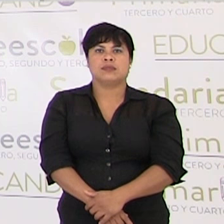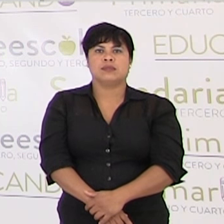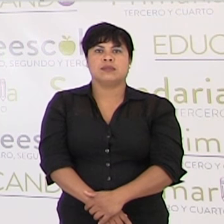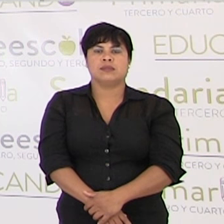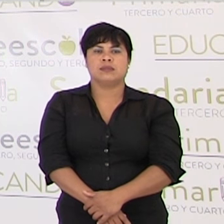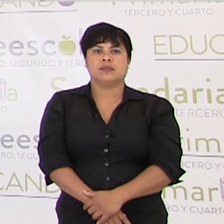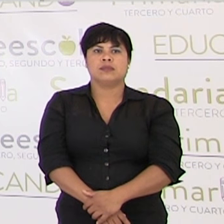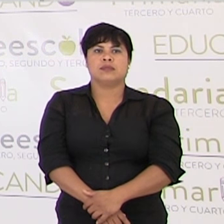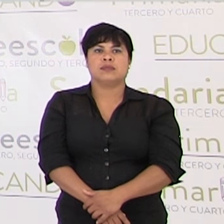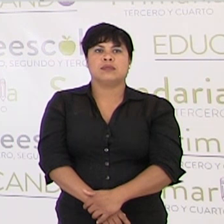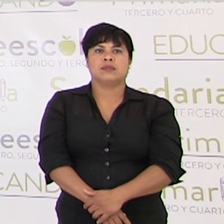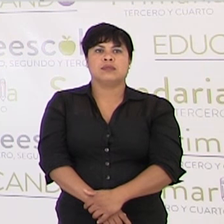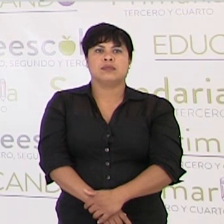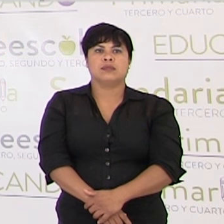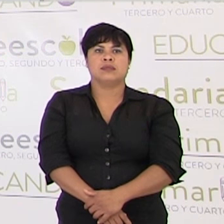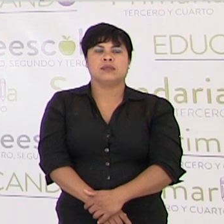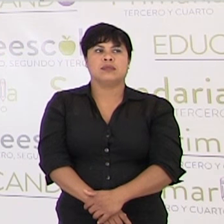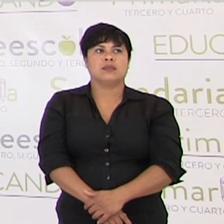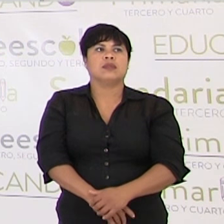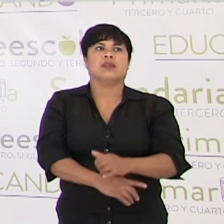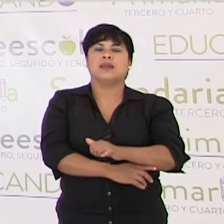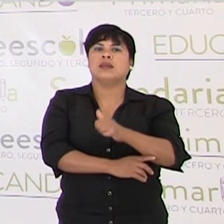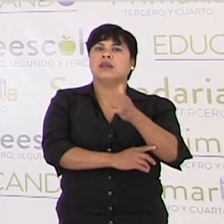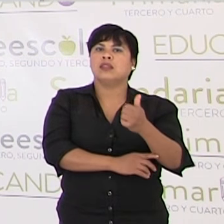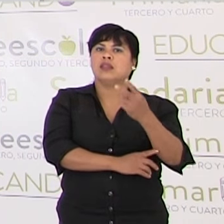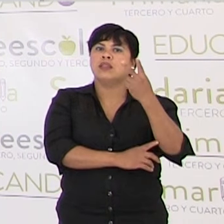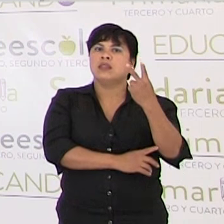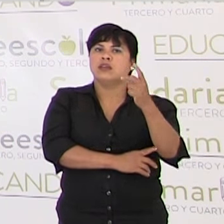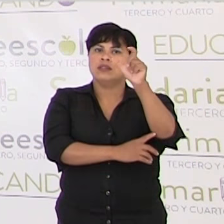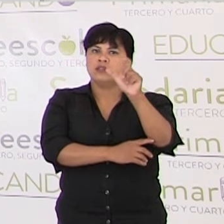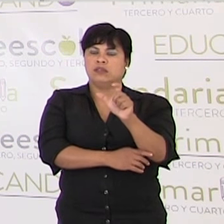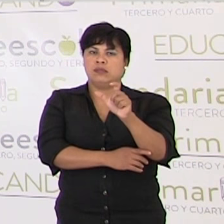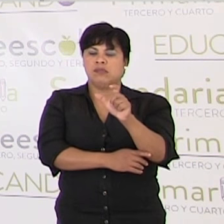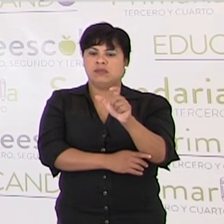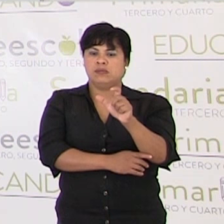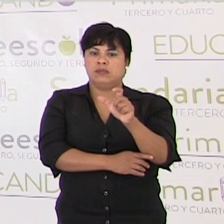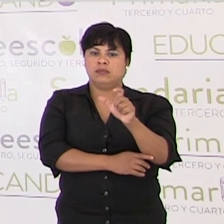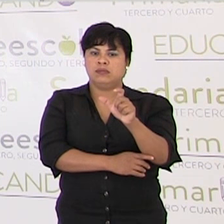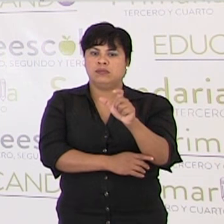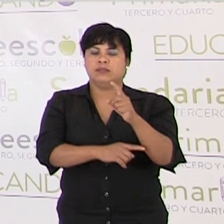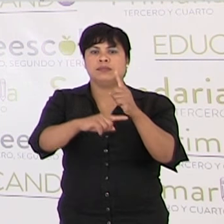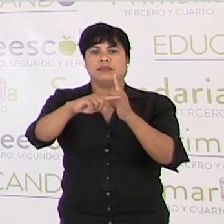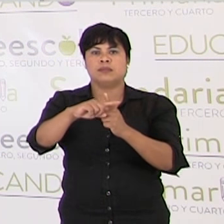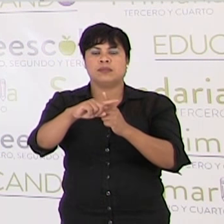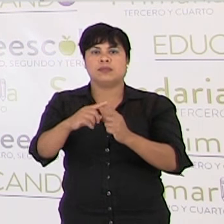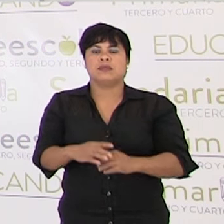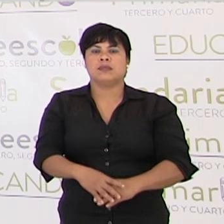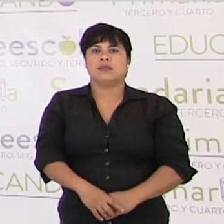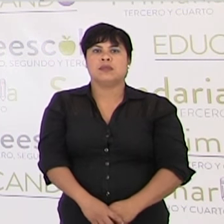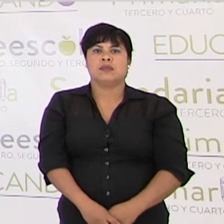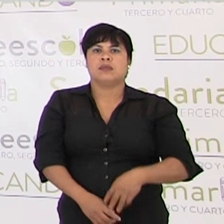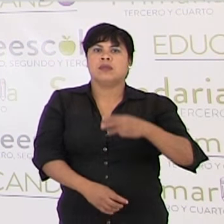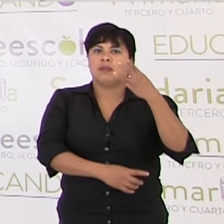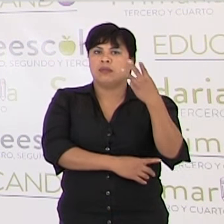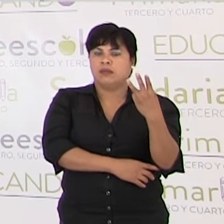planteamiento, la otra expresión algebraica, que es 2x más